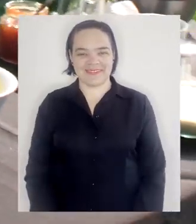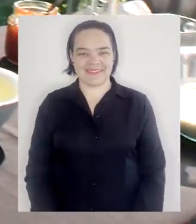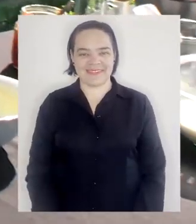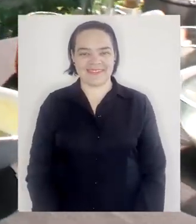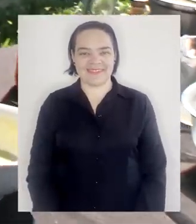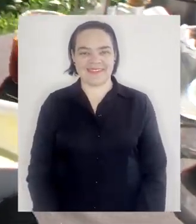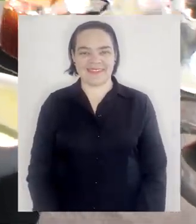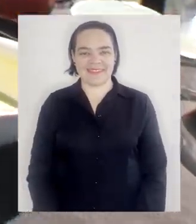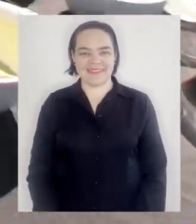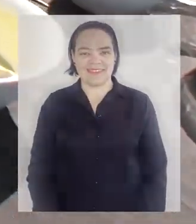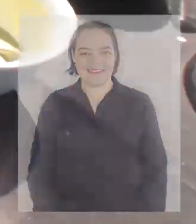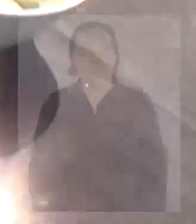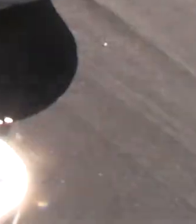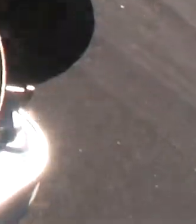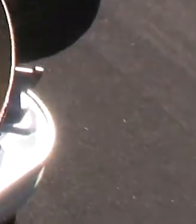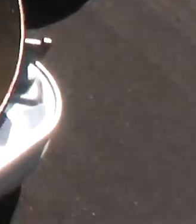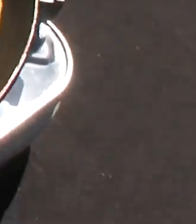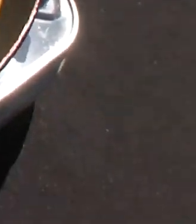Hong Kong, Japón, nunca.